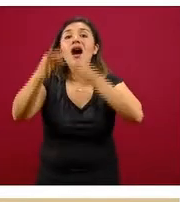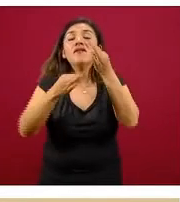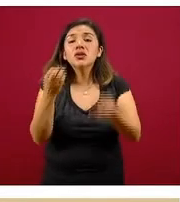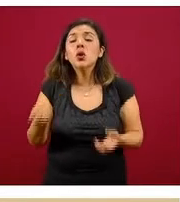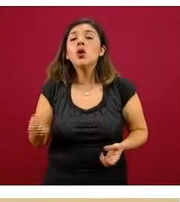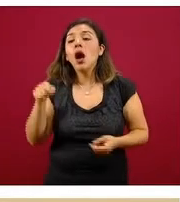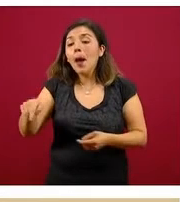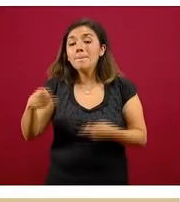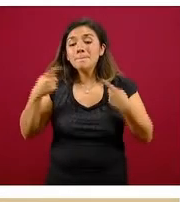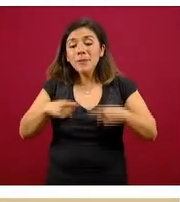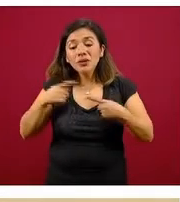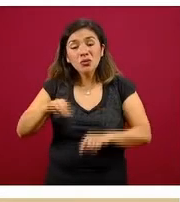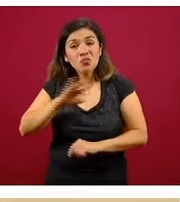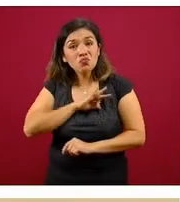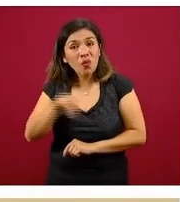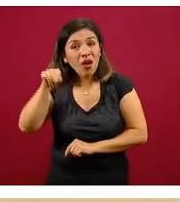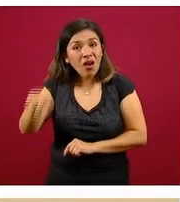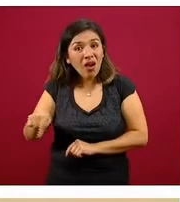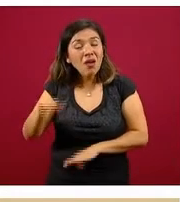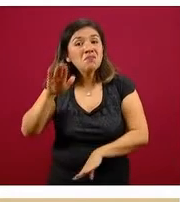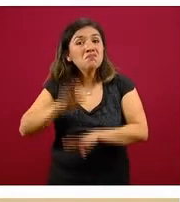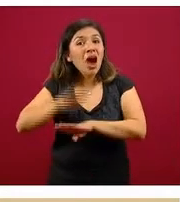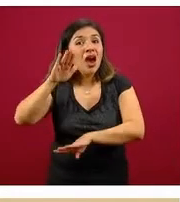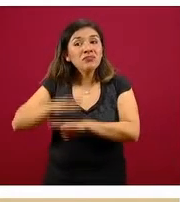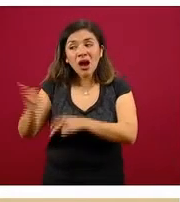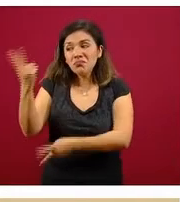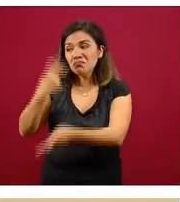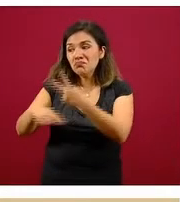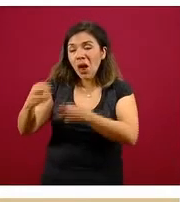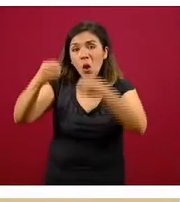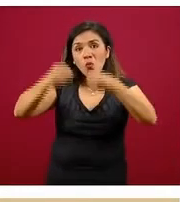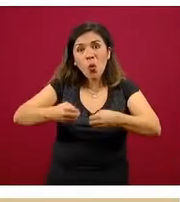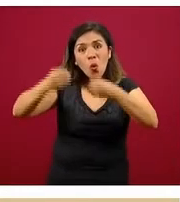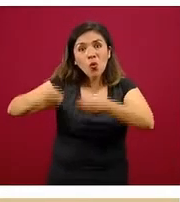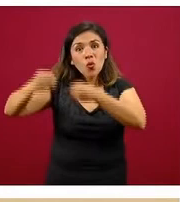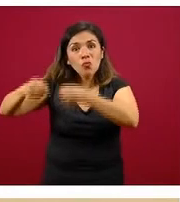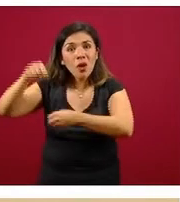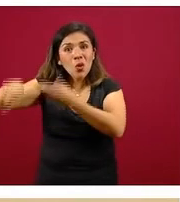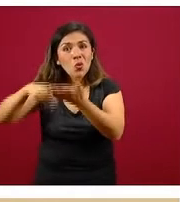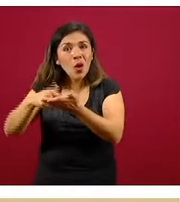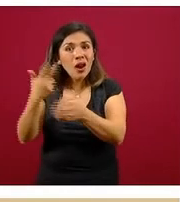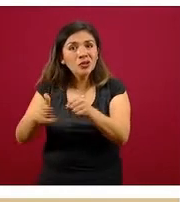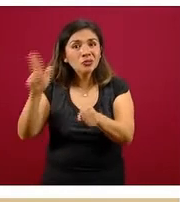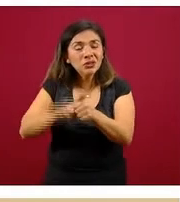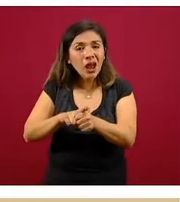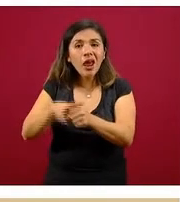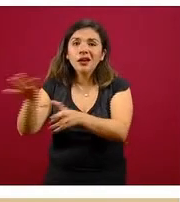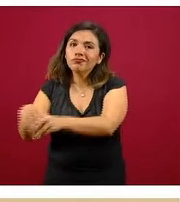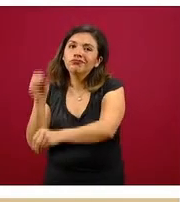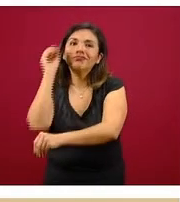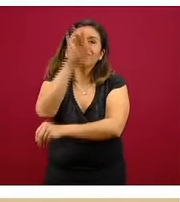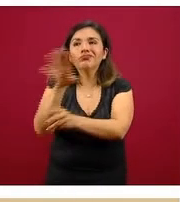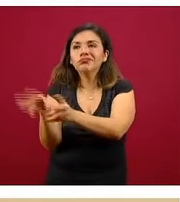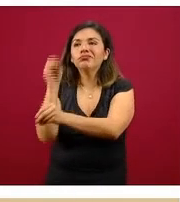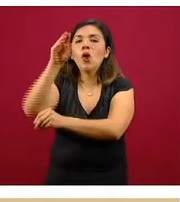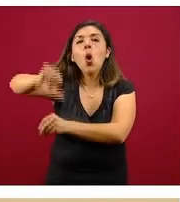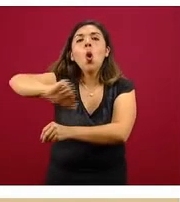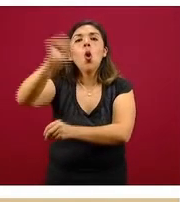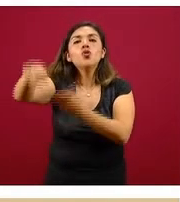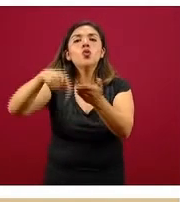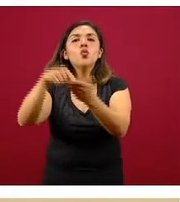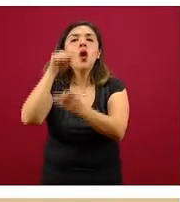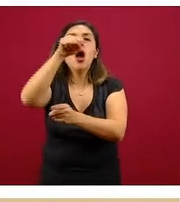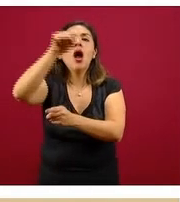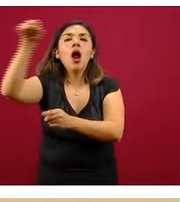de pacientes que pudieran estar incrementando la saturación en una unidad médica, referirlos a otra unidad que